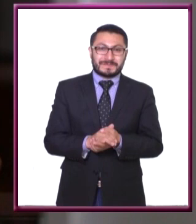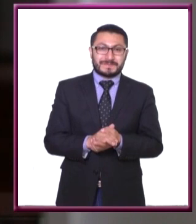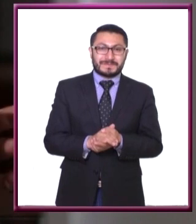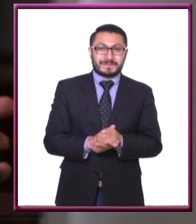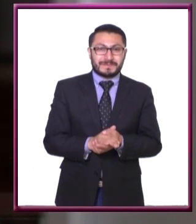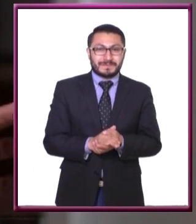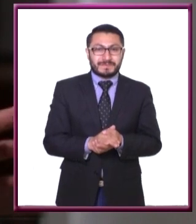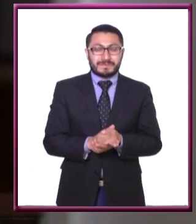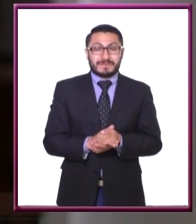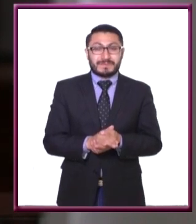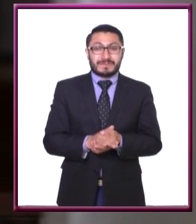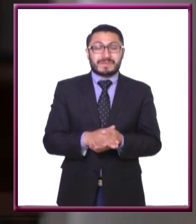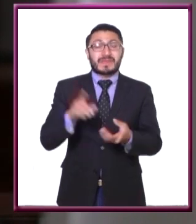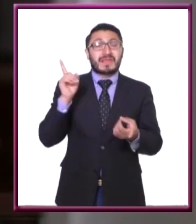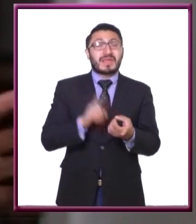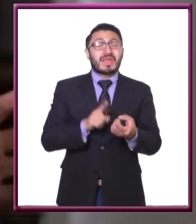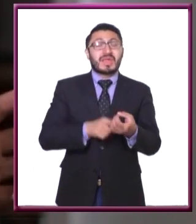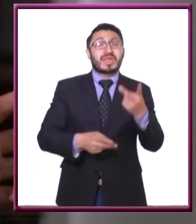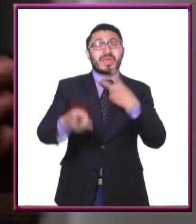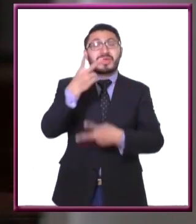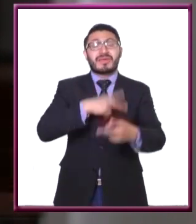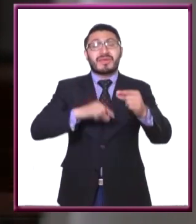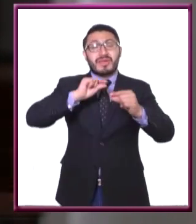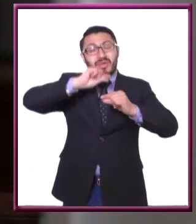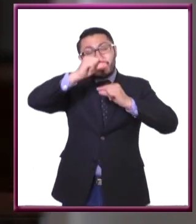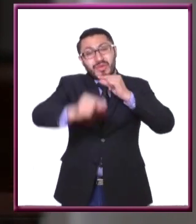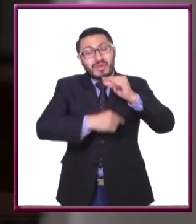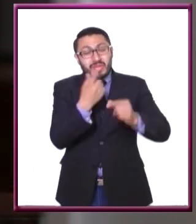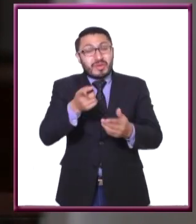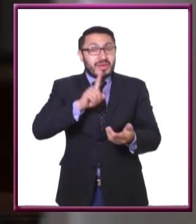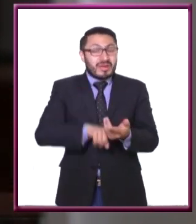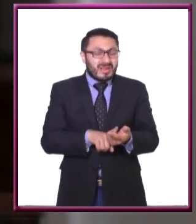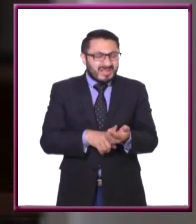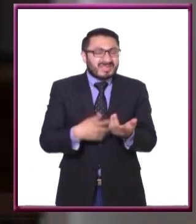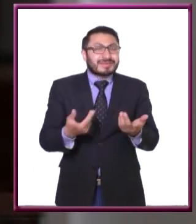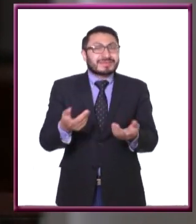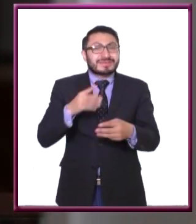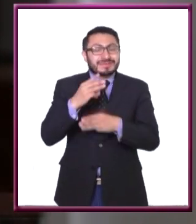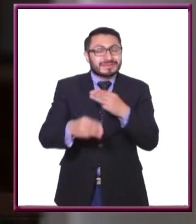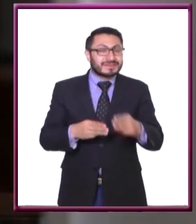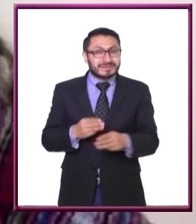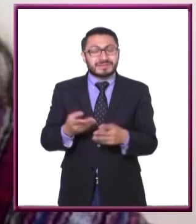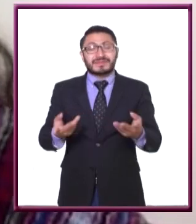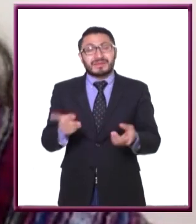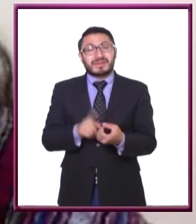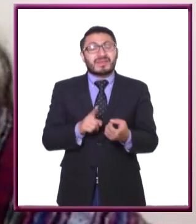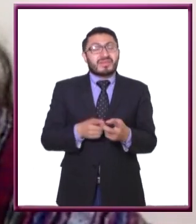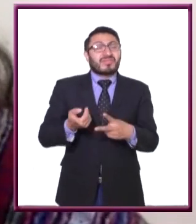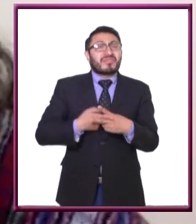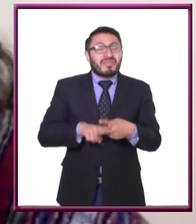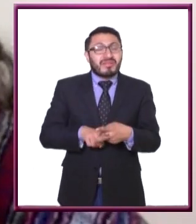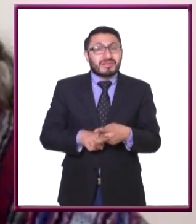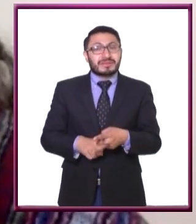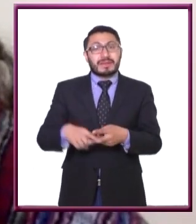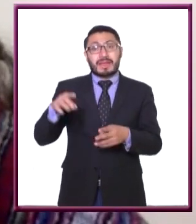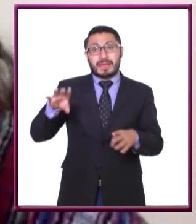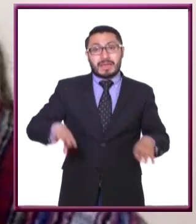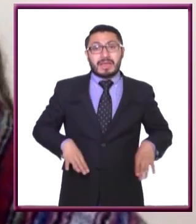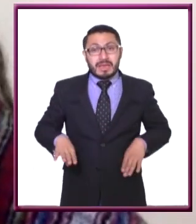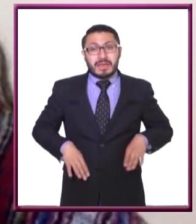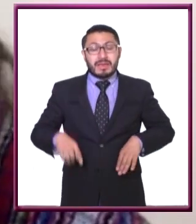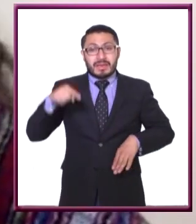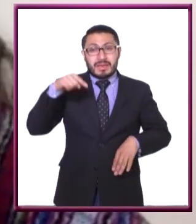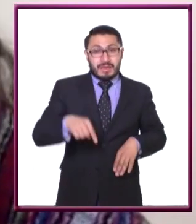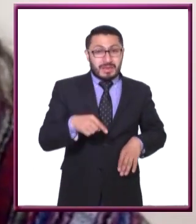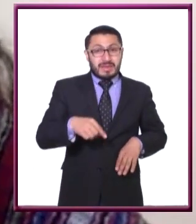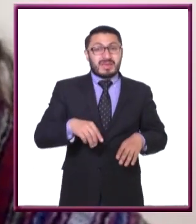¿De dónde nos podría decir que provienen los átomos que se encuentran en el planeta Tierra? Los elementos que están en la Tierra